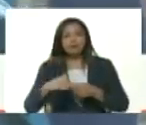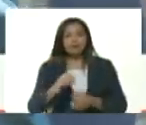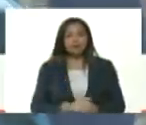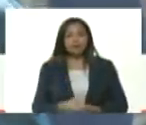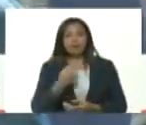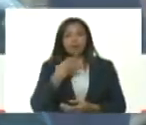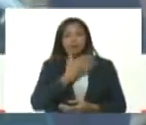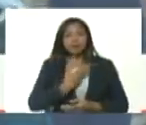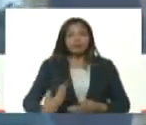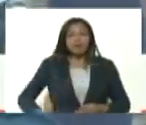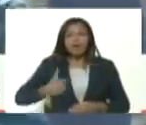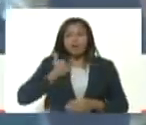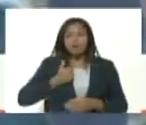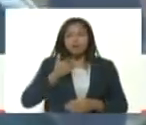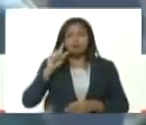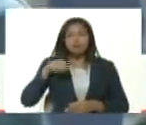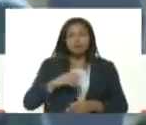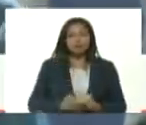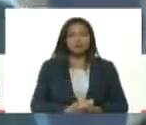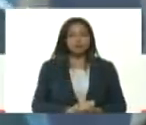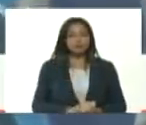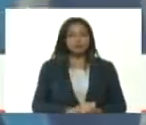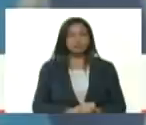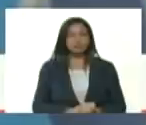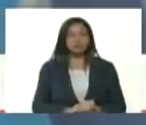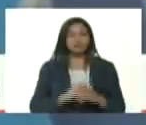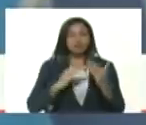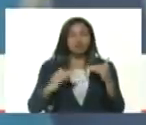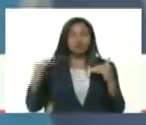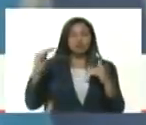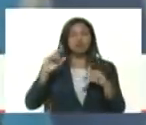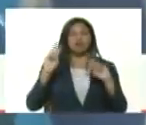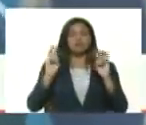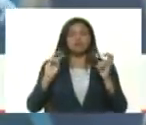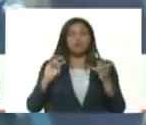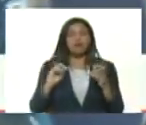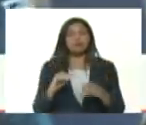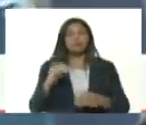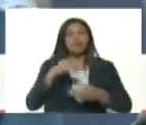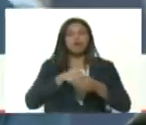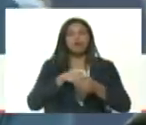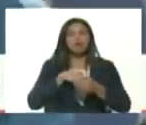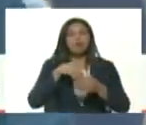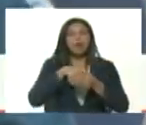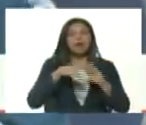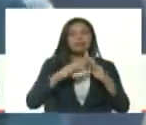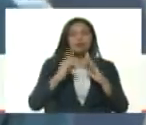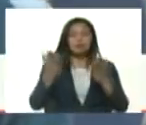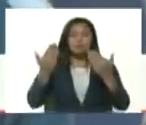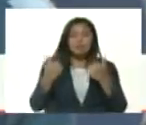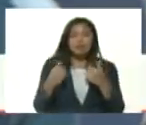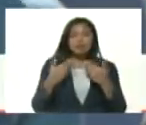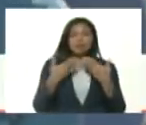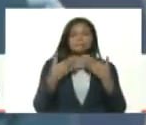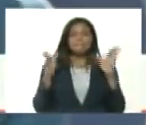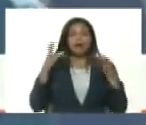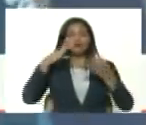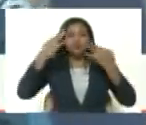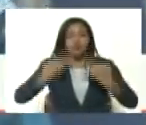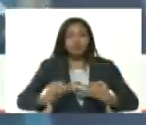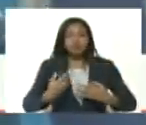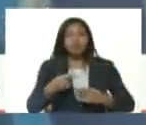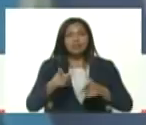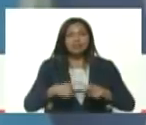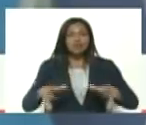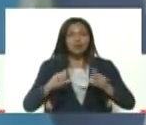presidente, aprovecho para también, cuando ya superemos el tema de la cuarentena, que usted venga a dar la inauguración formal a esta